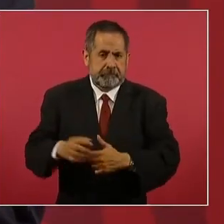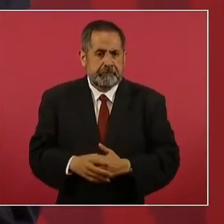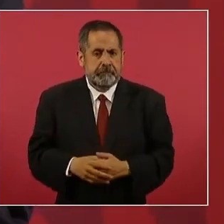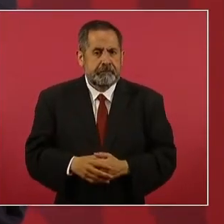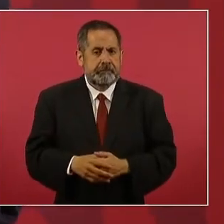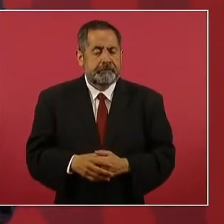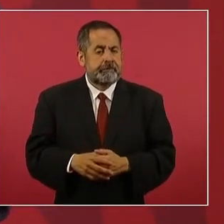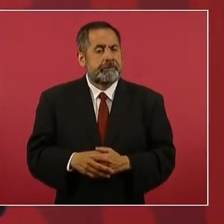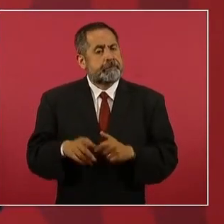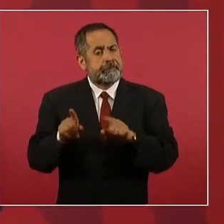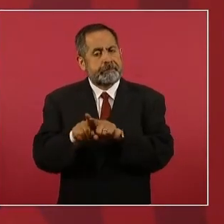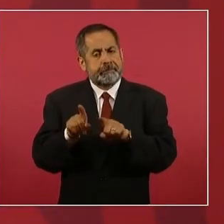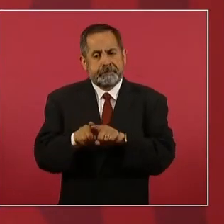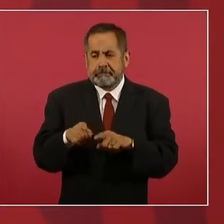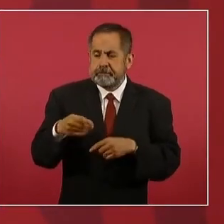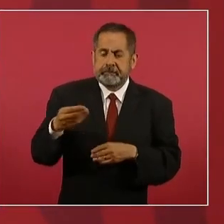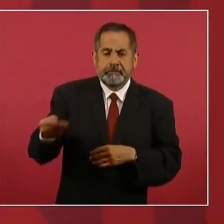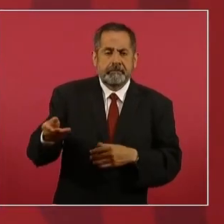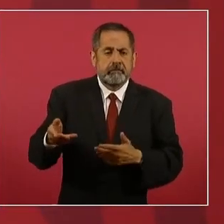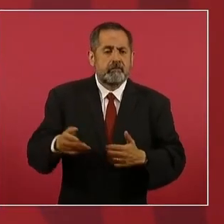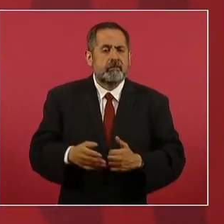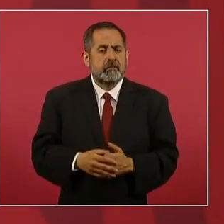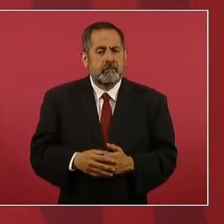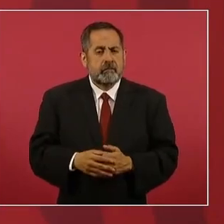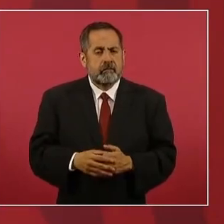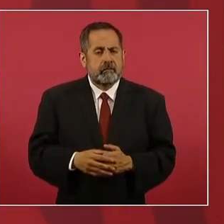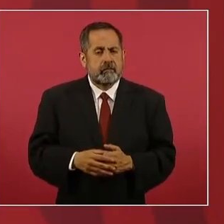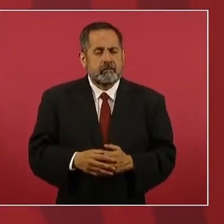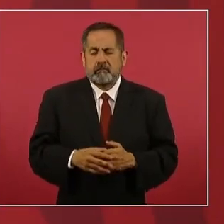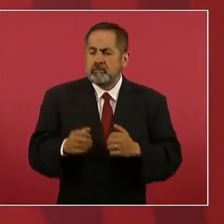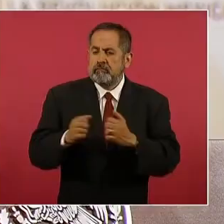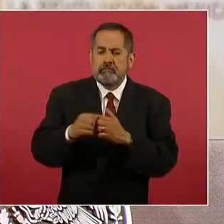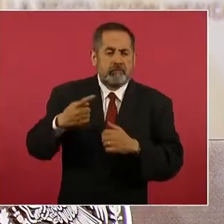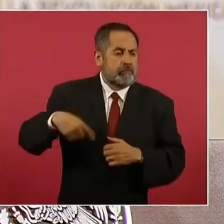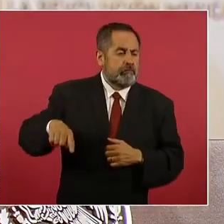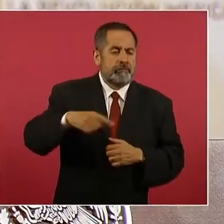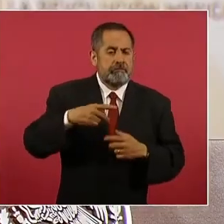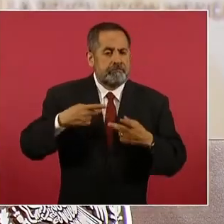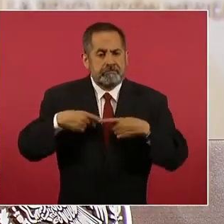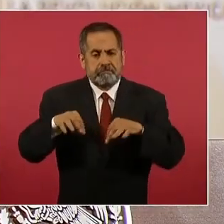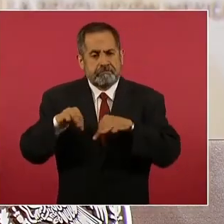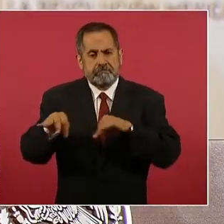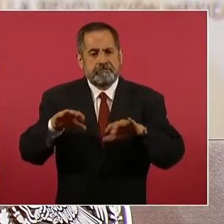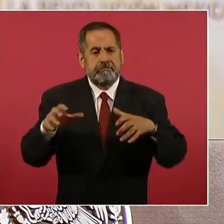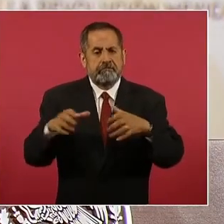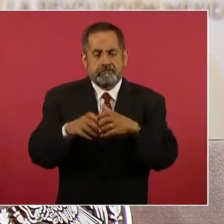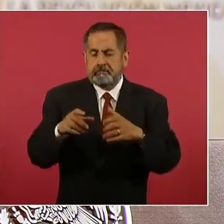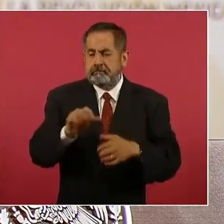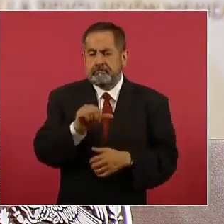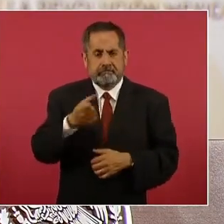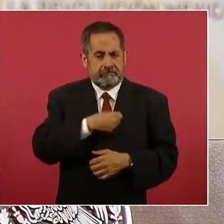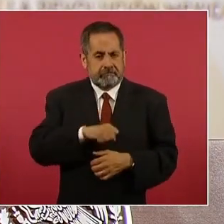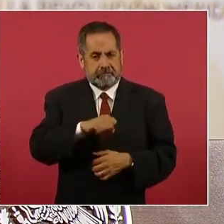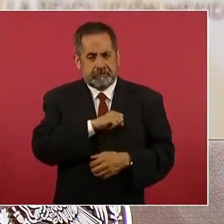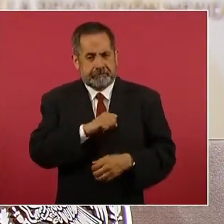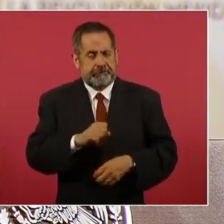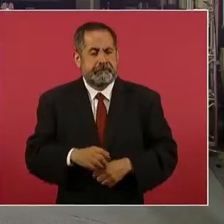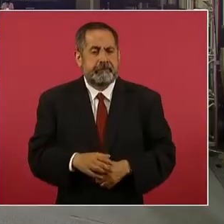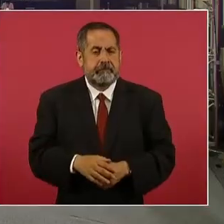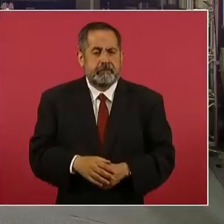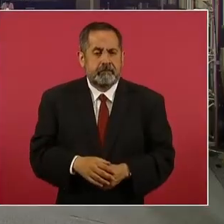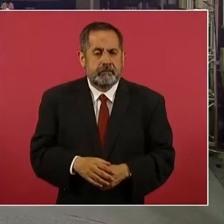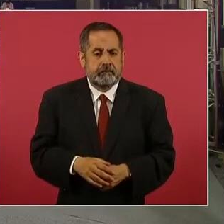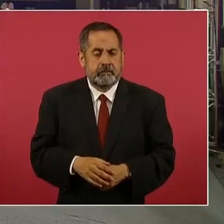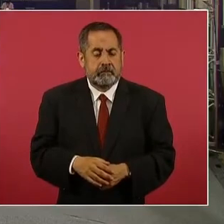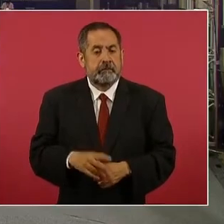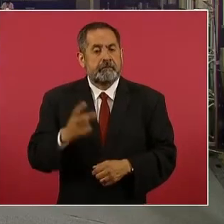mismo vamos a hacer con los trabajadores de la salud. Entonces, como